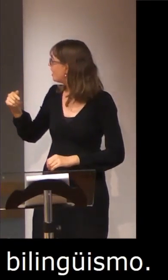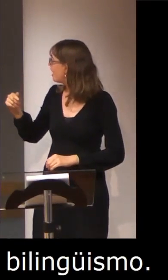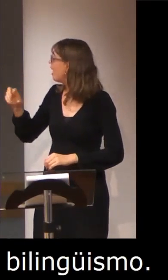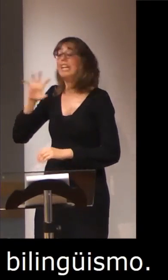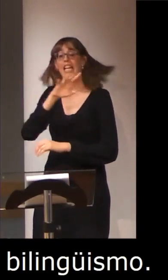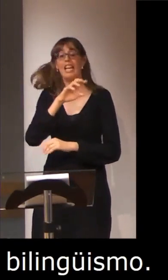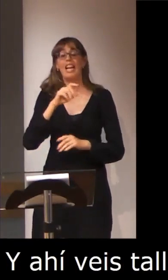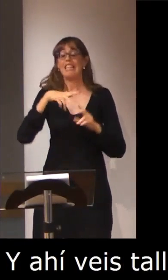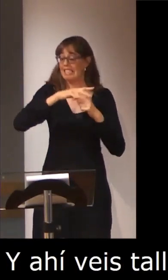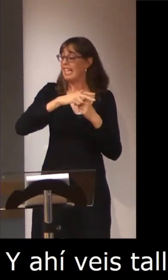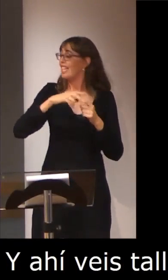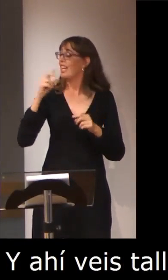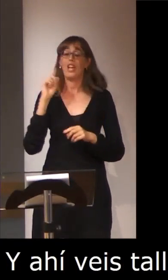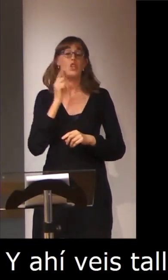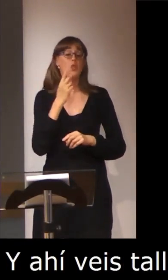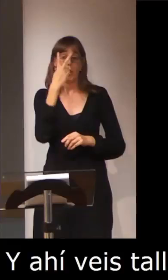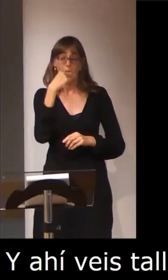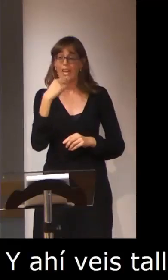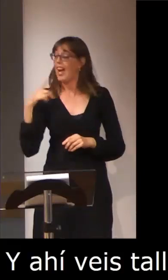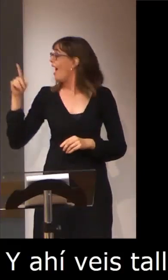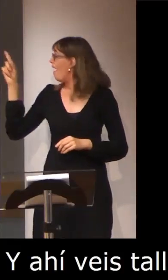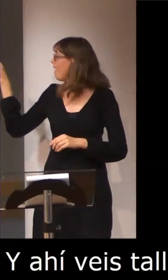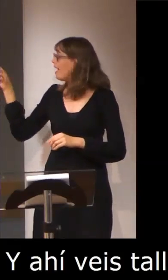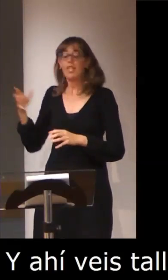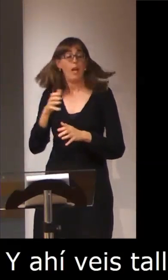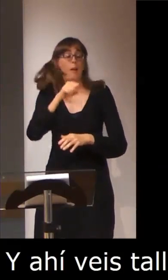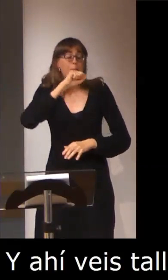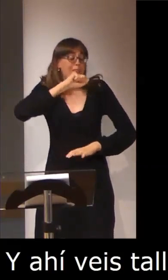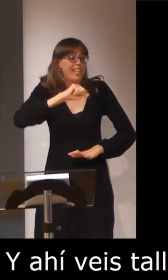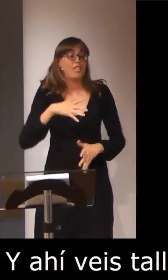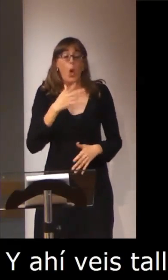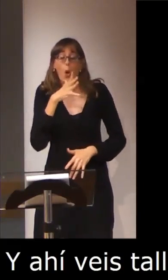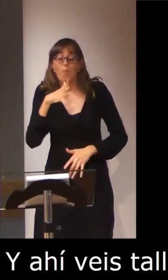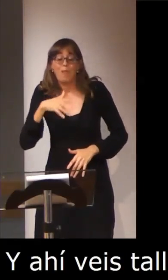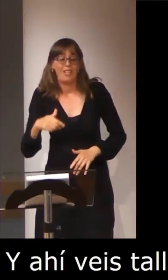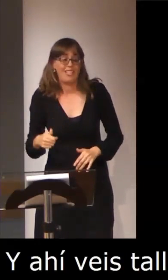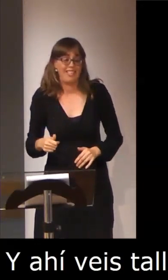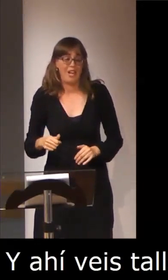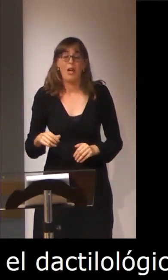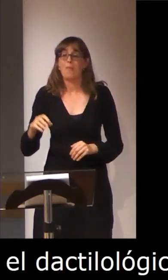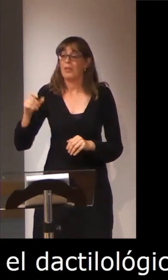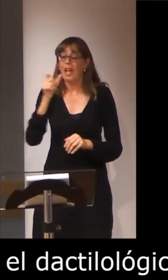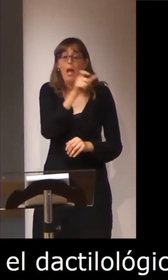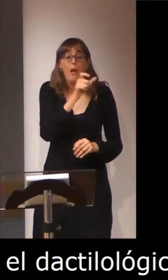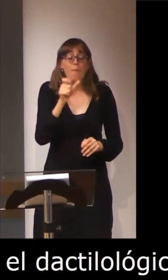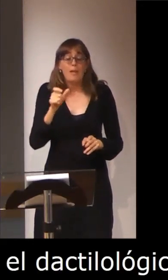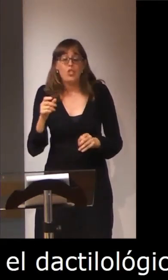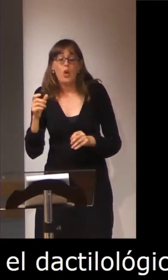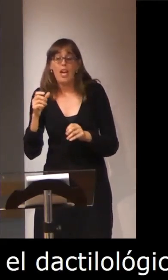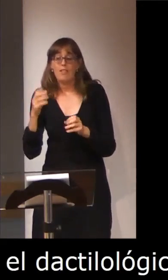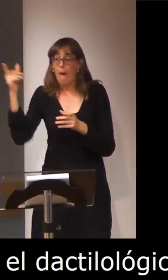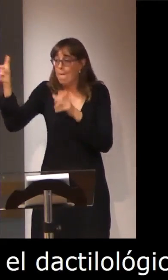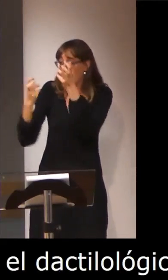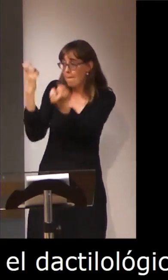siguiente diapositiva vemos otro taller de sordoceguera, que les encantó